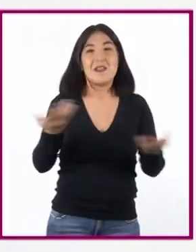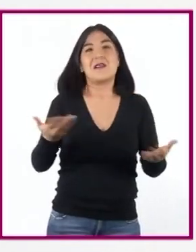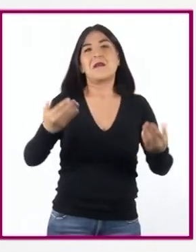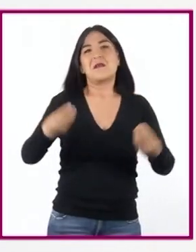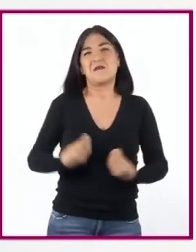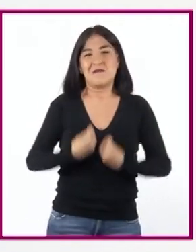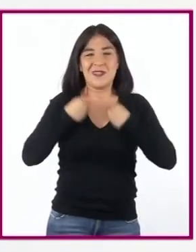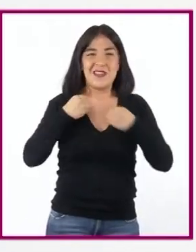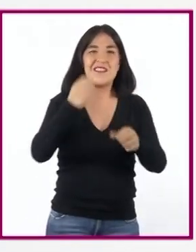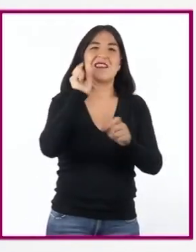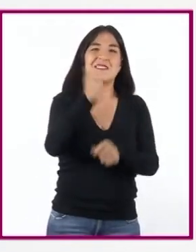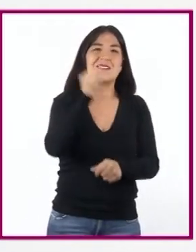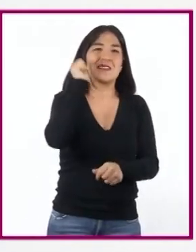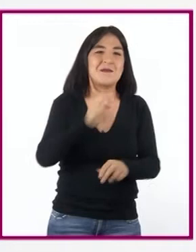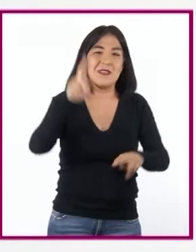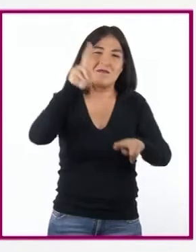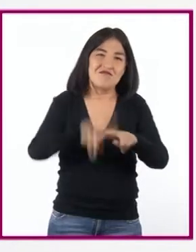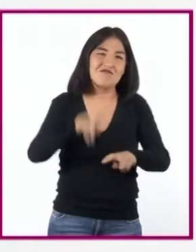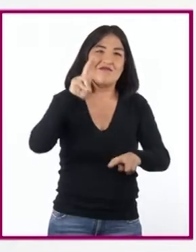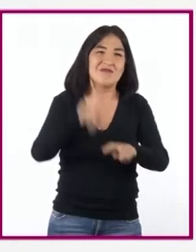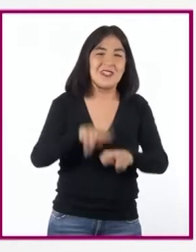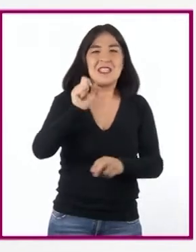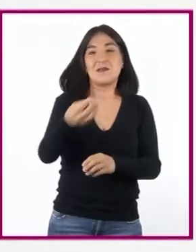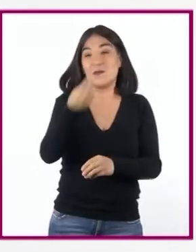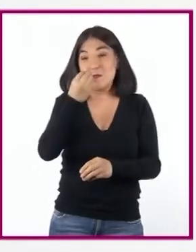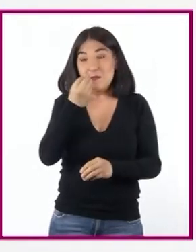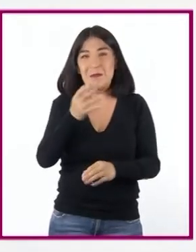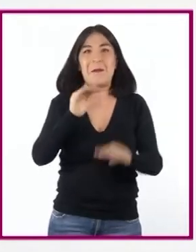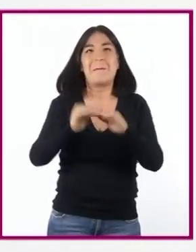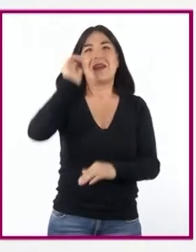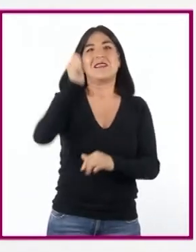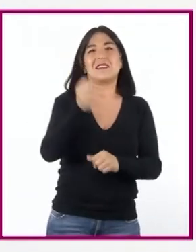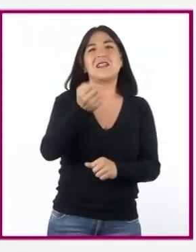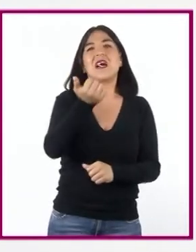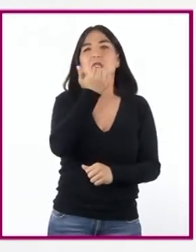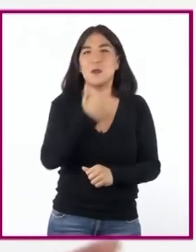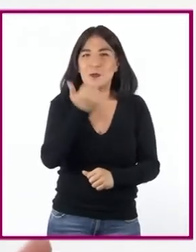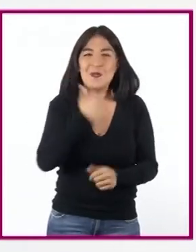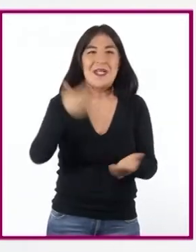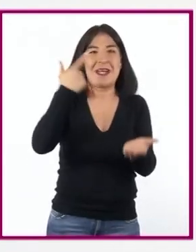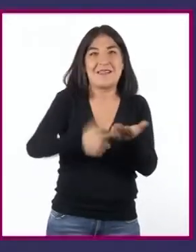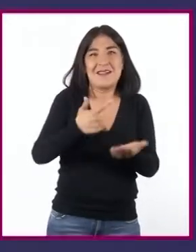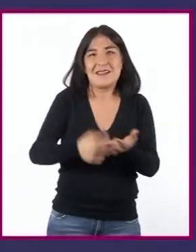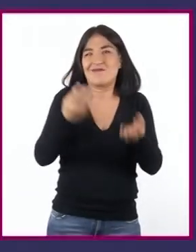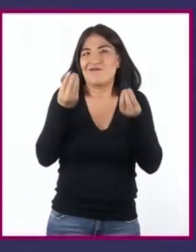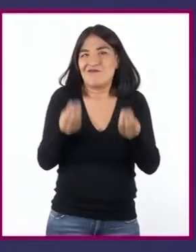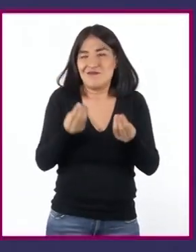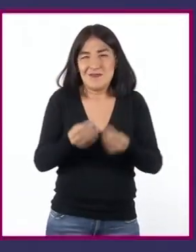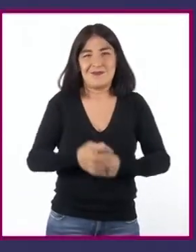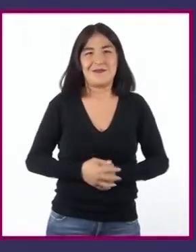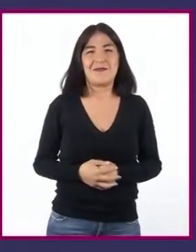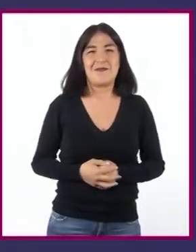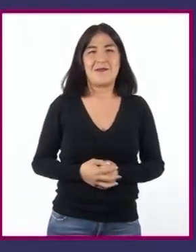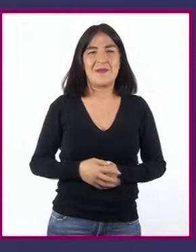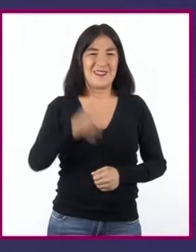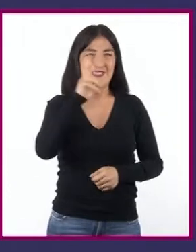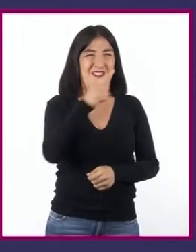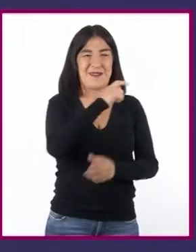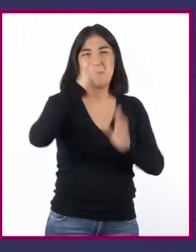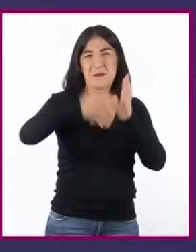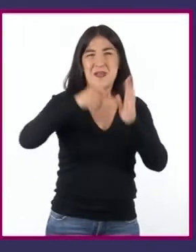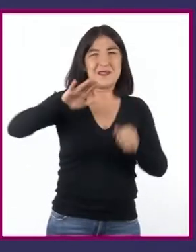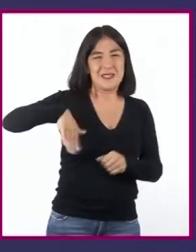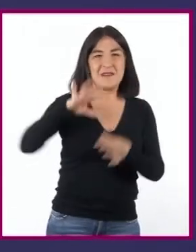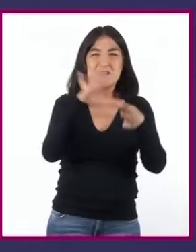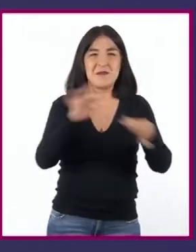vida sedentarios y las comidas con altos niveles calóricos y en grasas saturadas. En el video mencionan que este